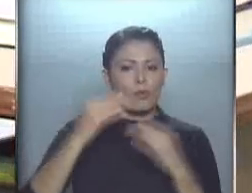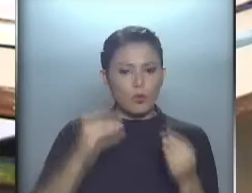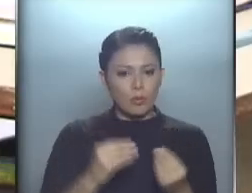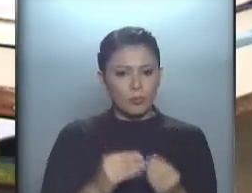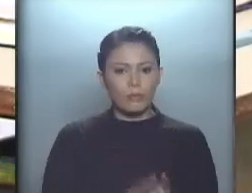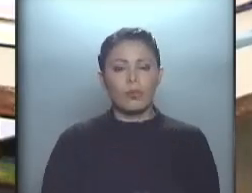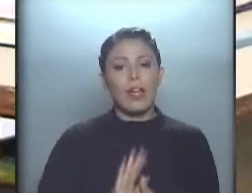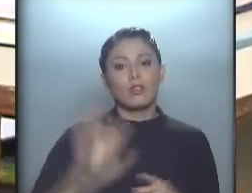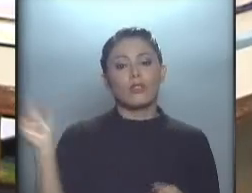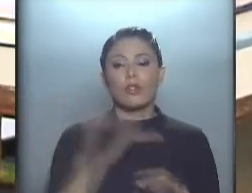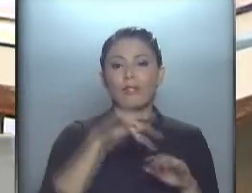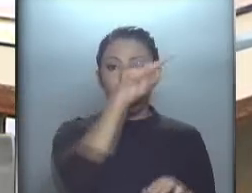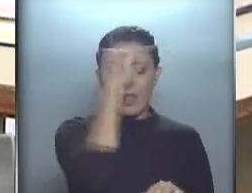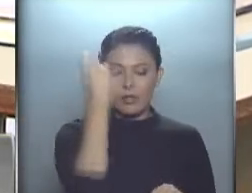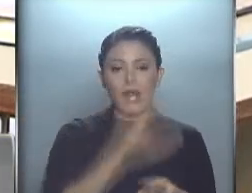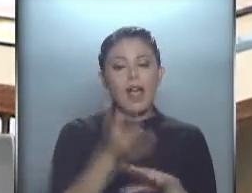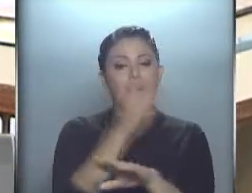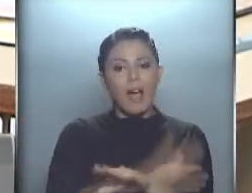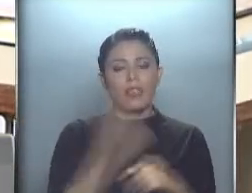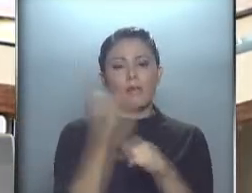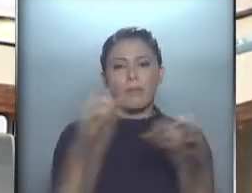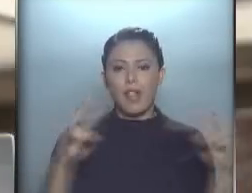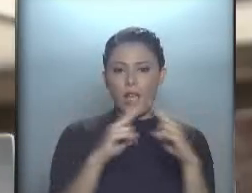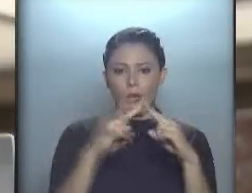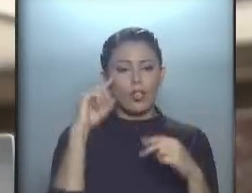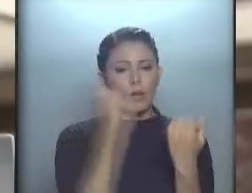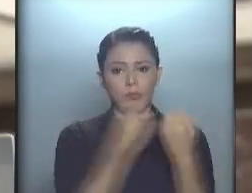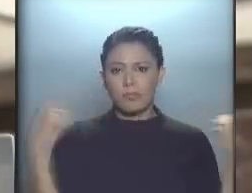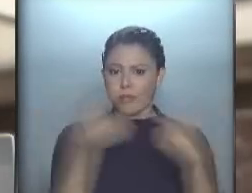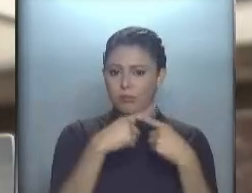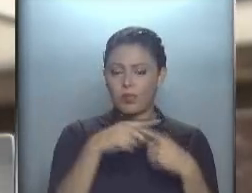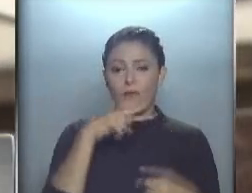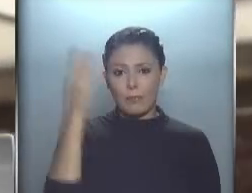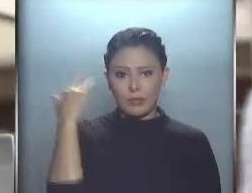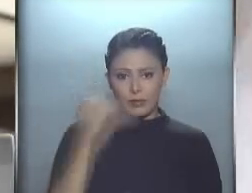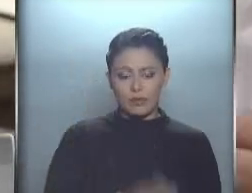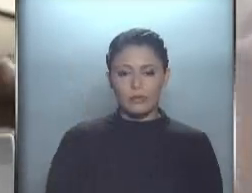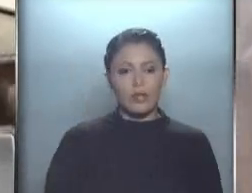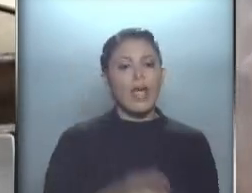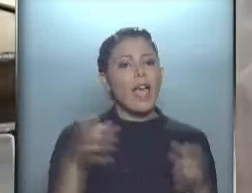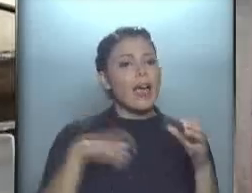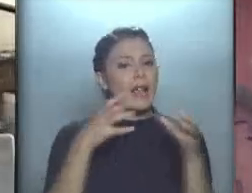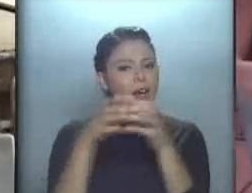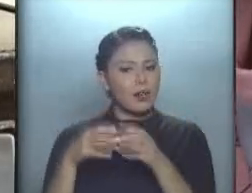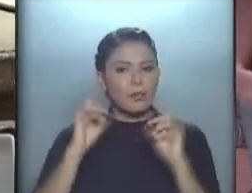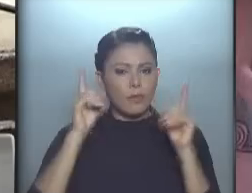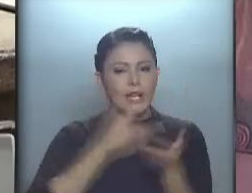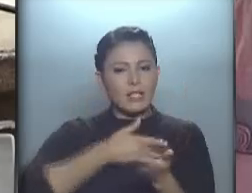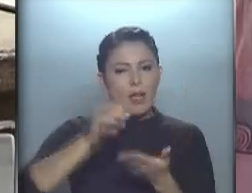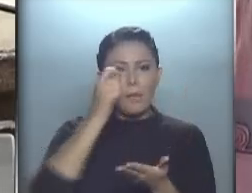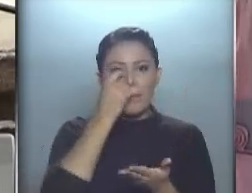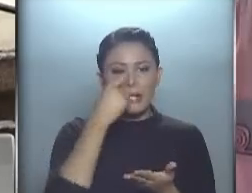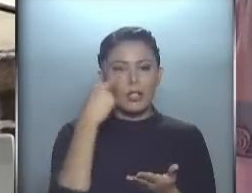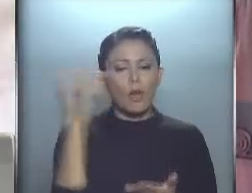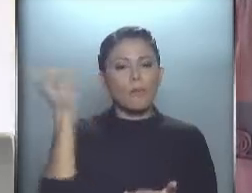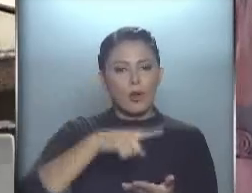nacional luego de no haber alcanzado un acuerdo en el primer encuentro celebrado el viernes pasado los gremios rechazaron la propuesta de un 22 por de aumento